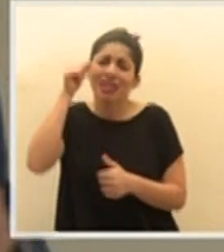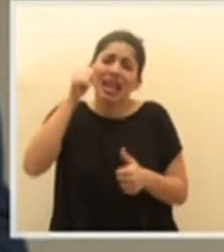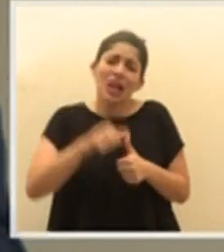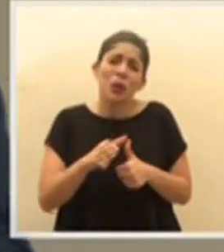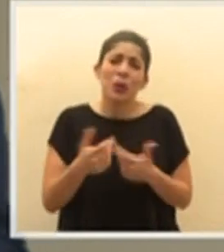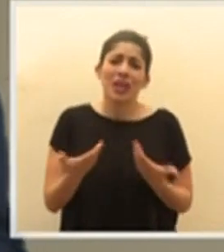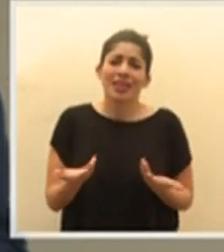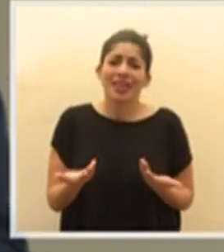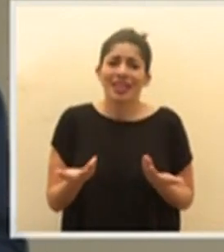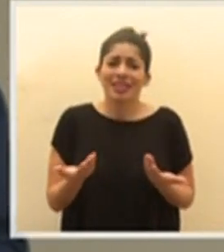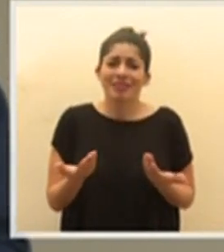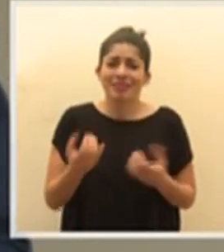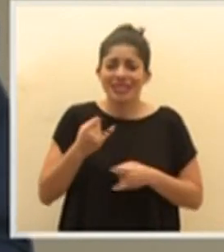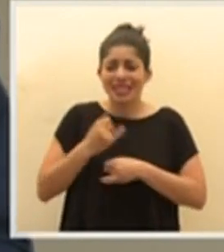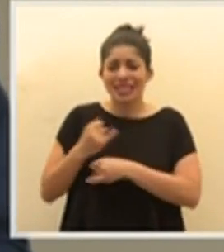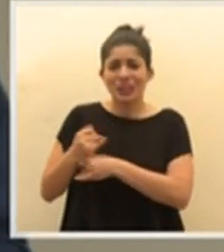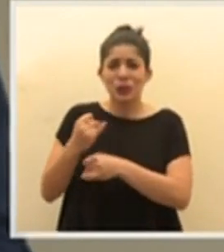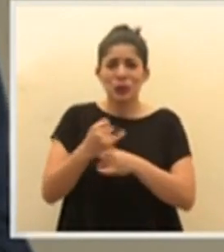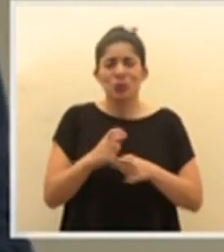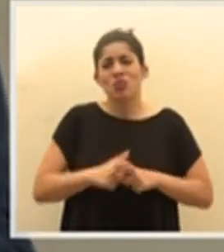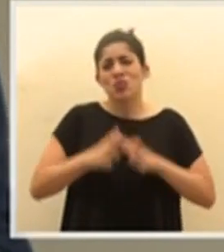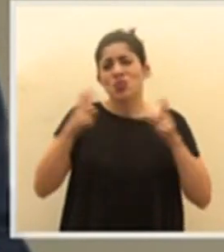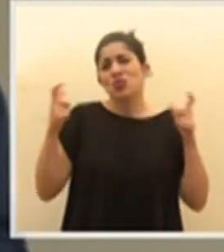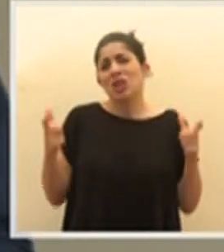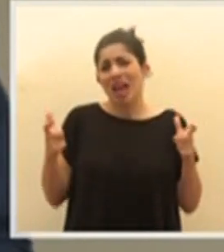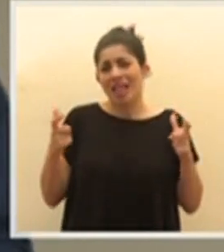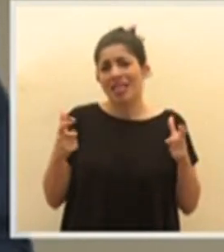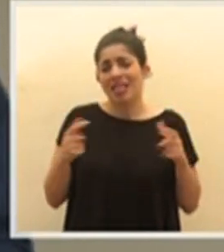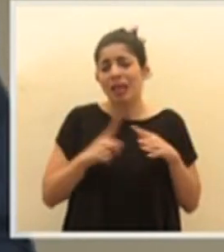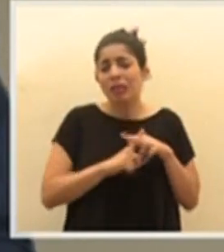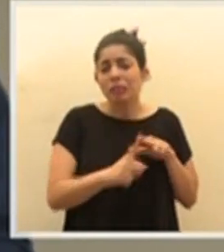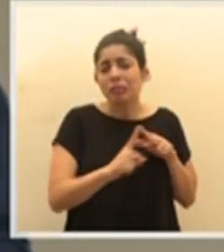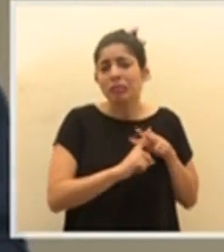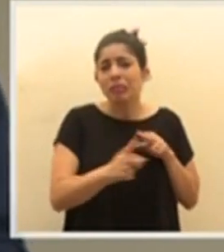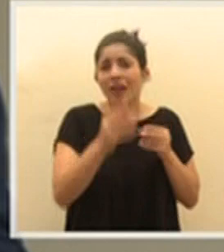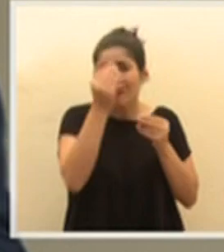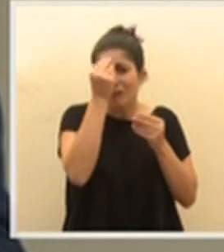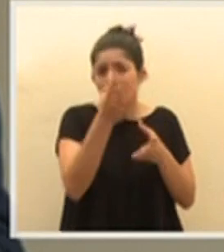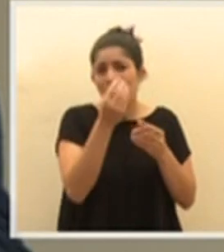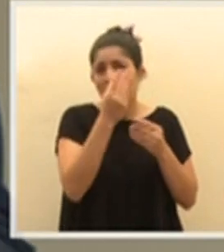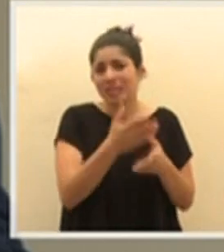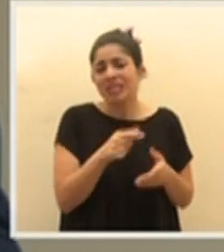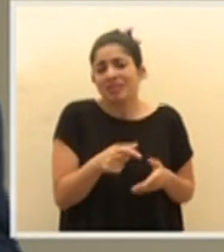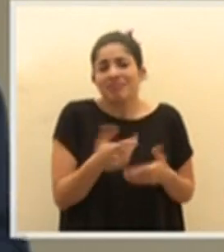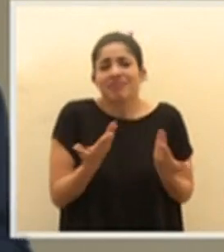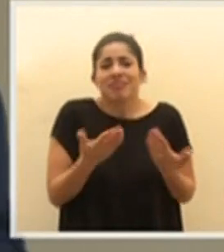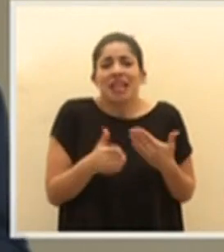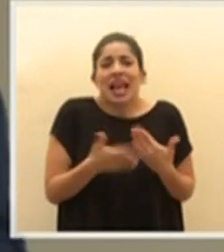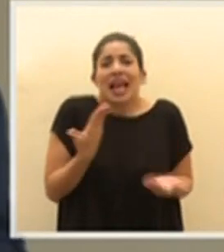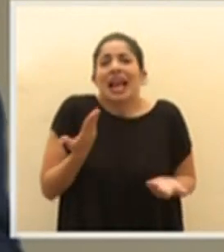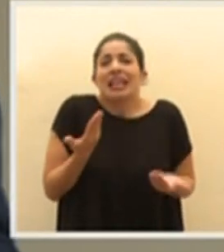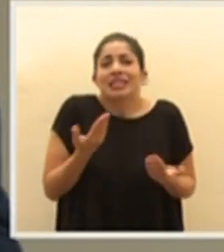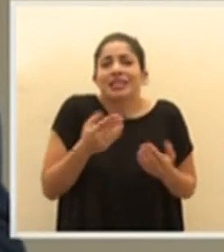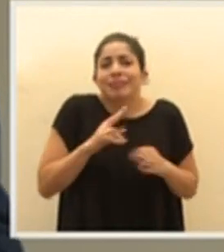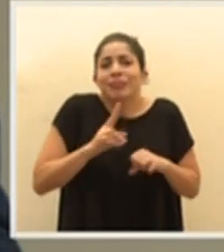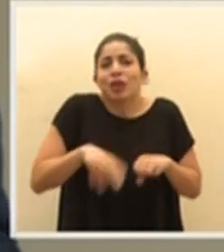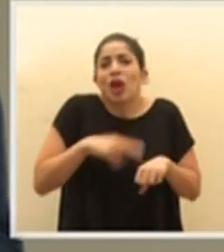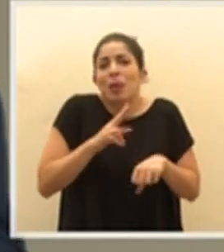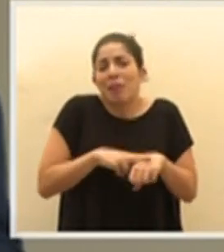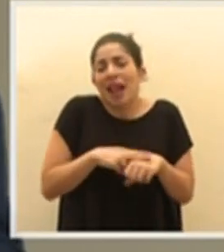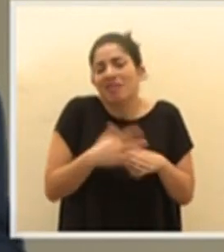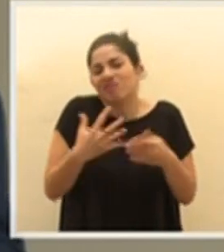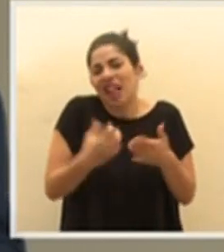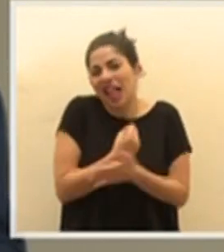que las instituciones son grandes y filtración de información es casi una norma